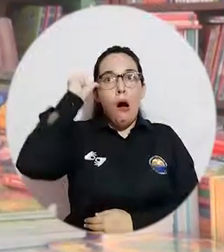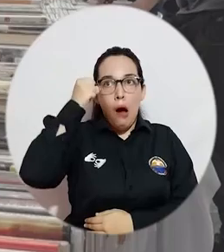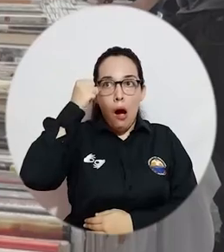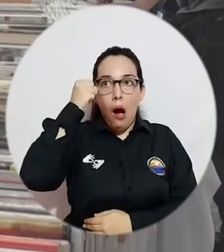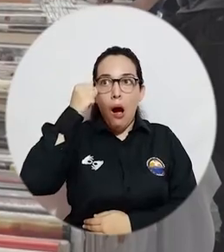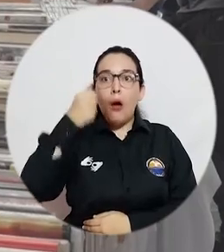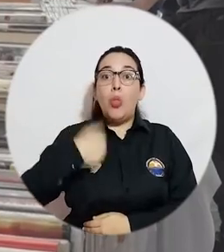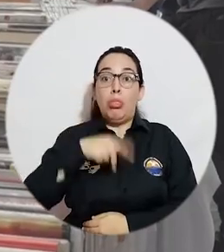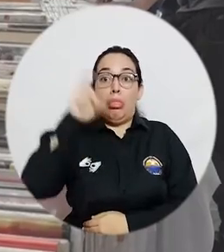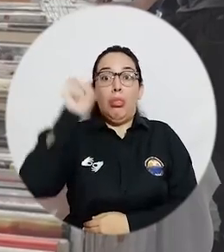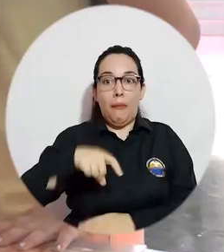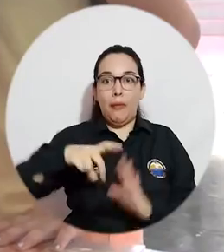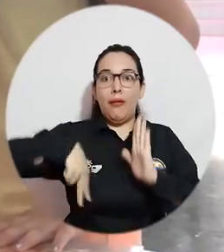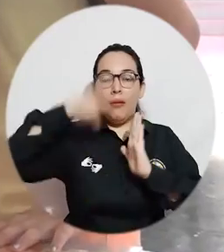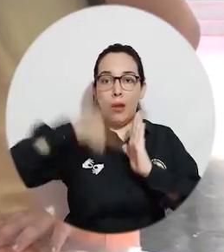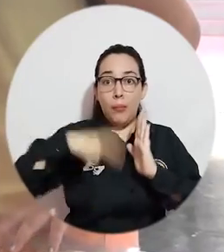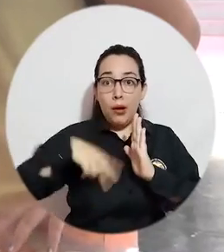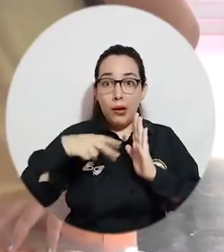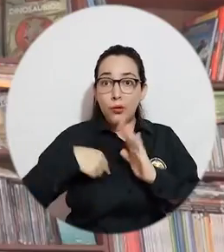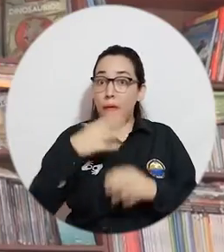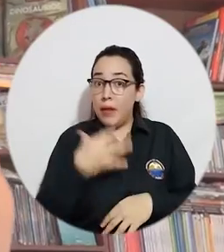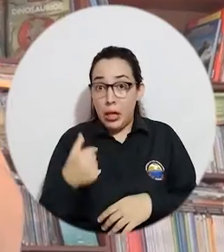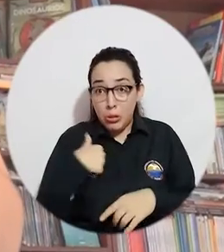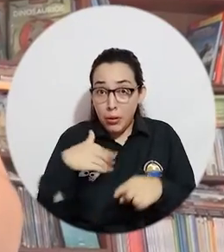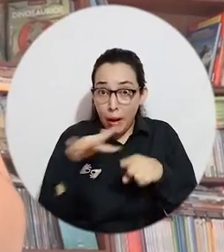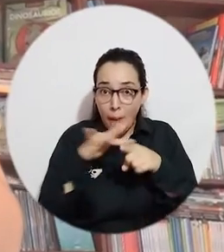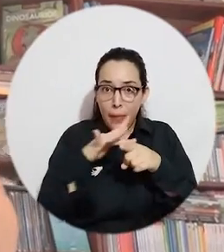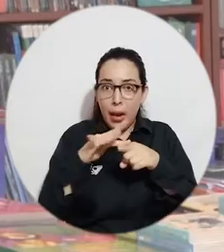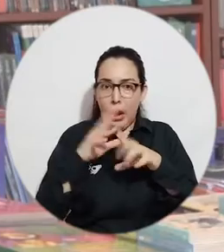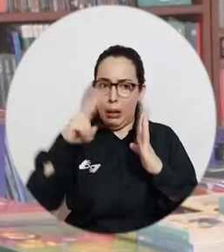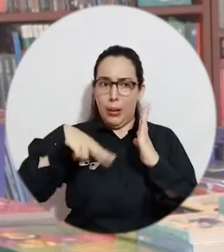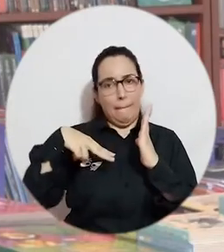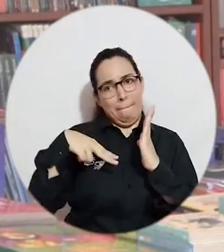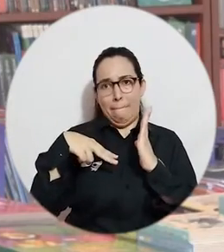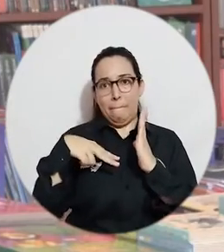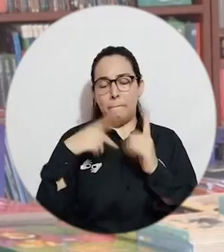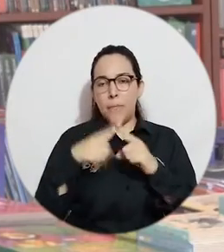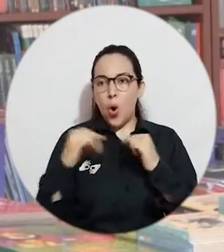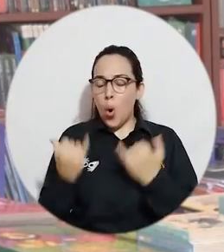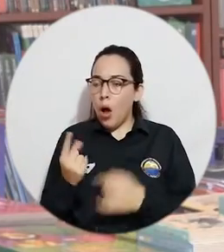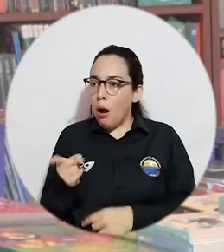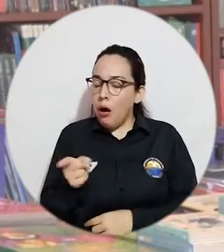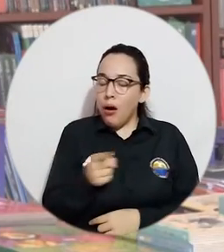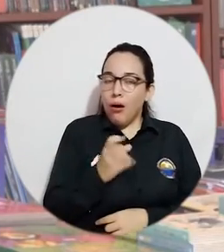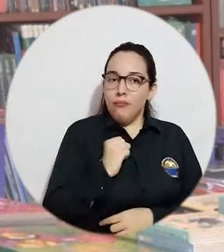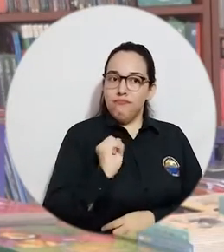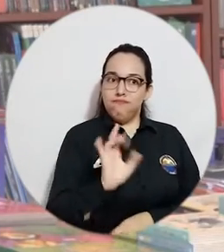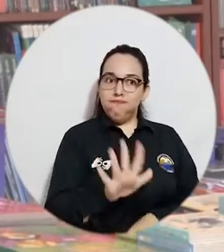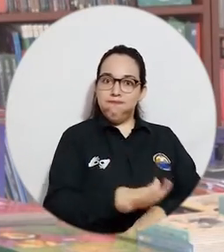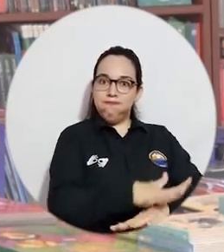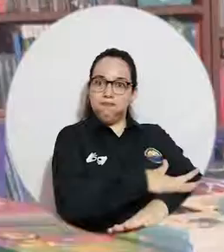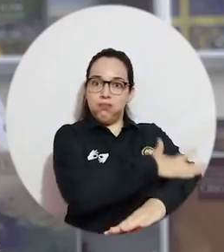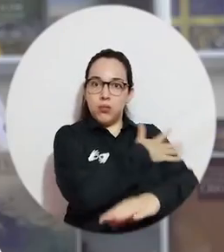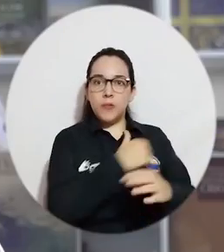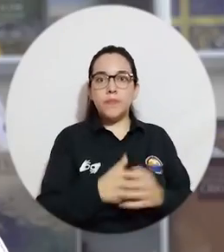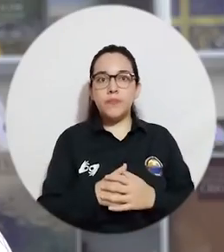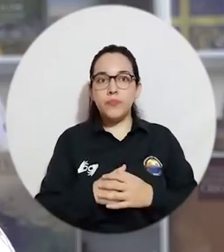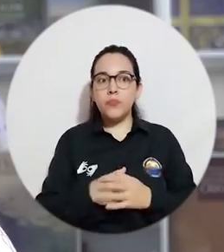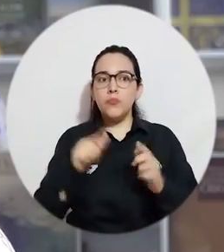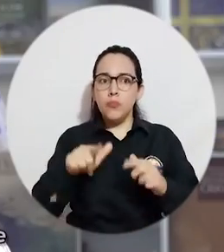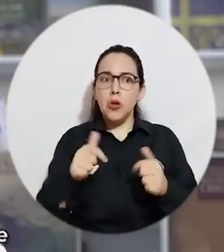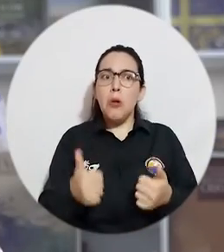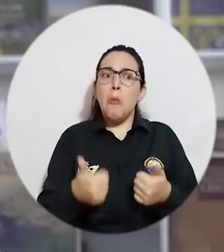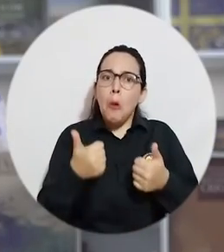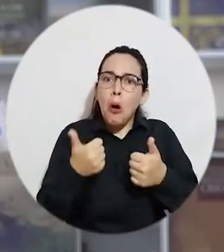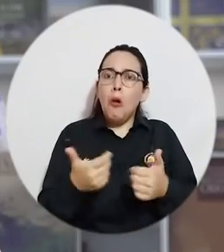ayuda a recordar que tenemos que leer, porque la verdad no aplico mucho esto de la lectura, pero ahora que estoy viendo me emociona. Pues es